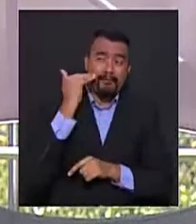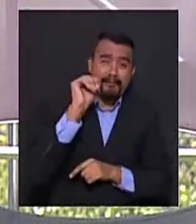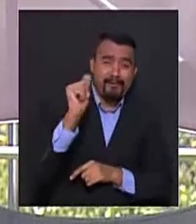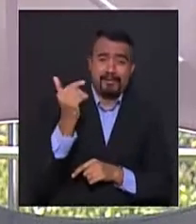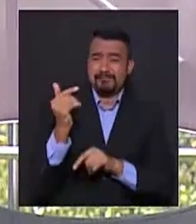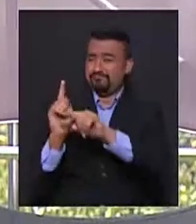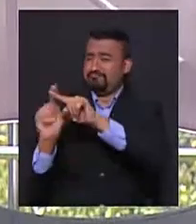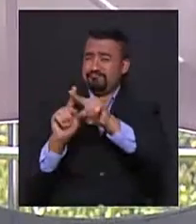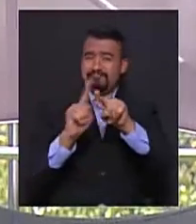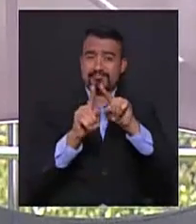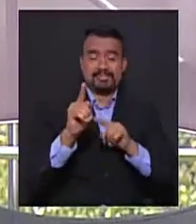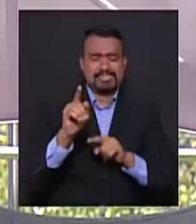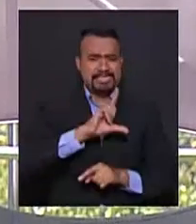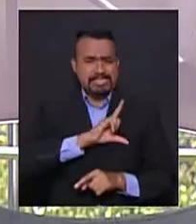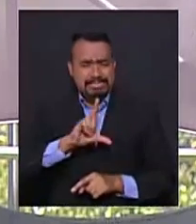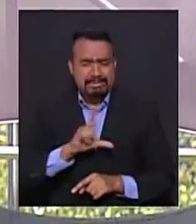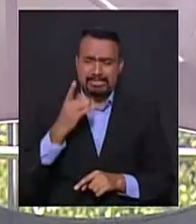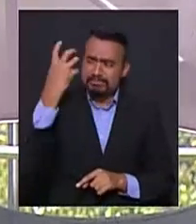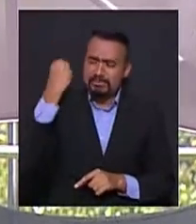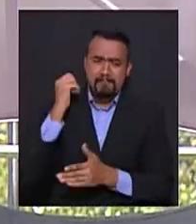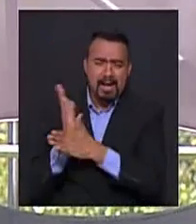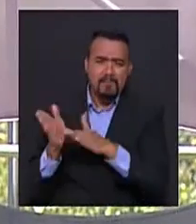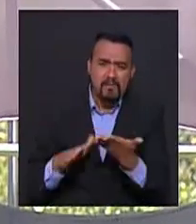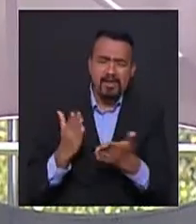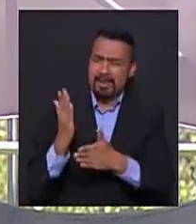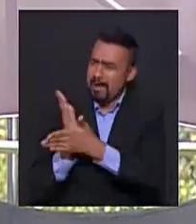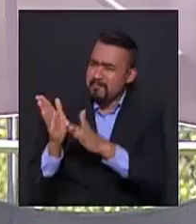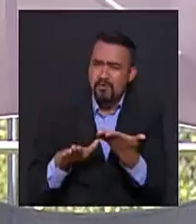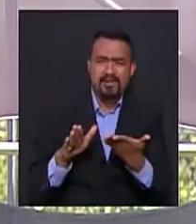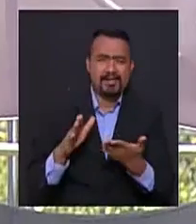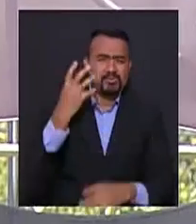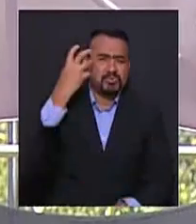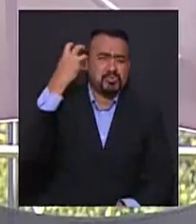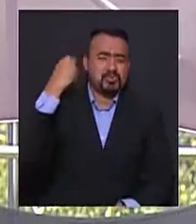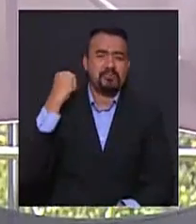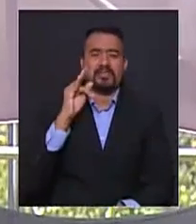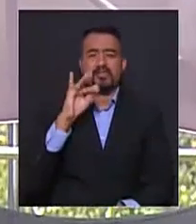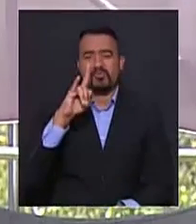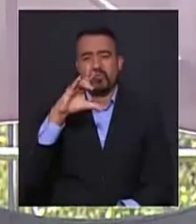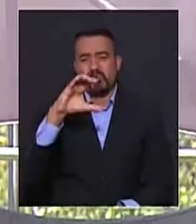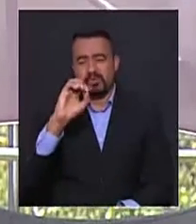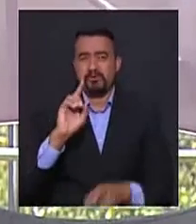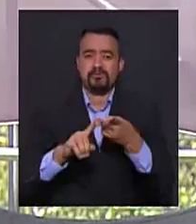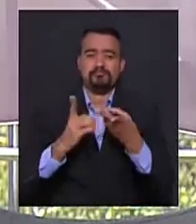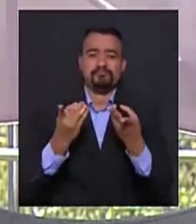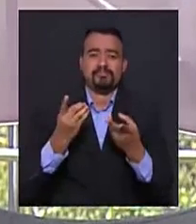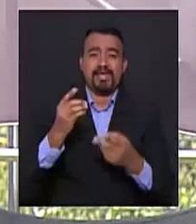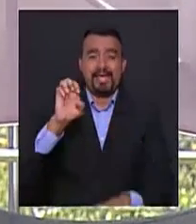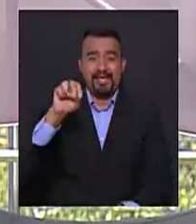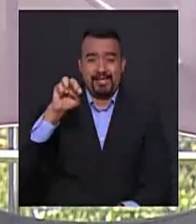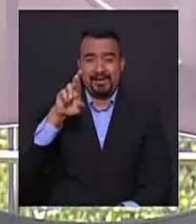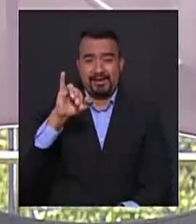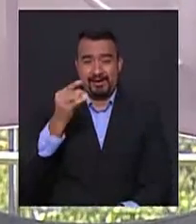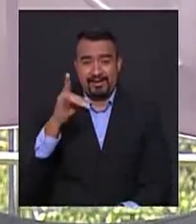de María Elena Díaz, de Antonio Roldán Betancur, de Alfonso Espina, de Tulio Manuel Castro, de